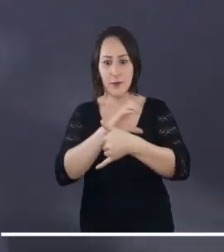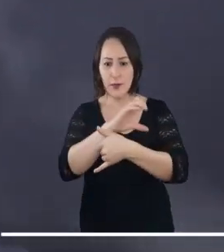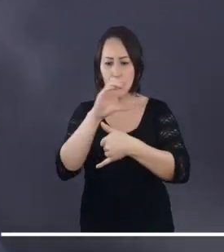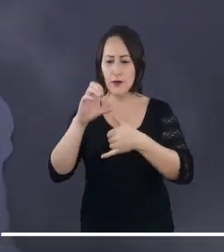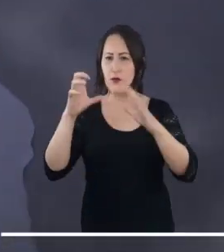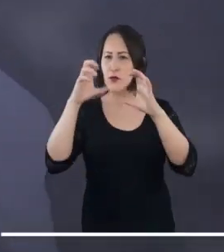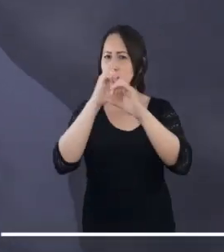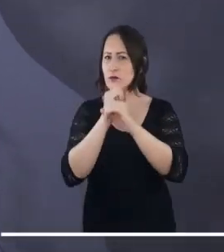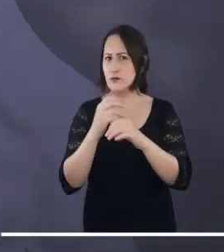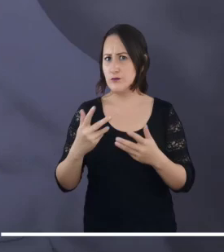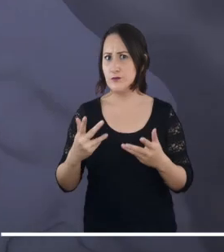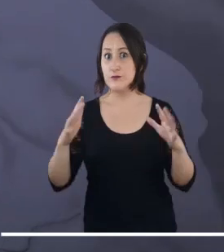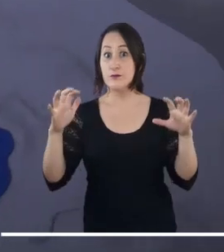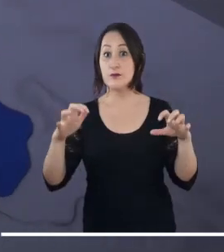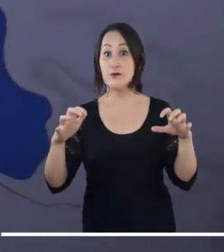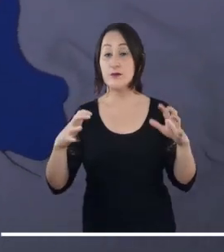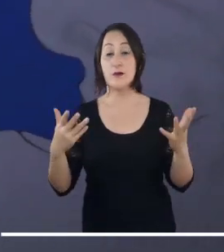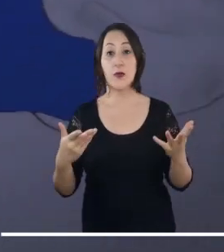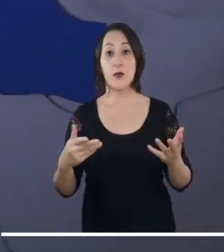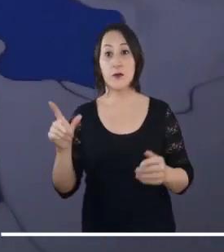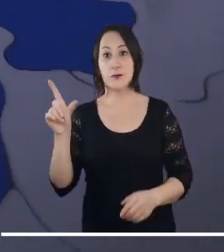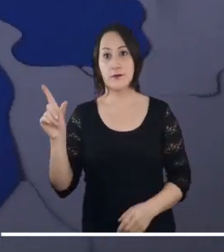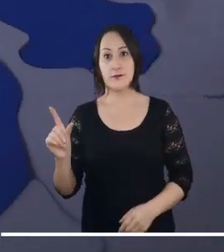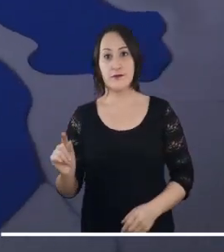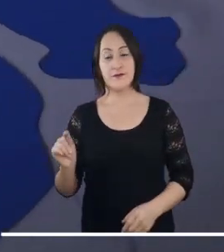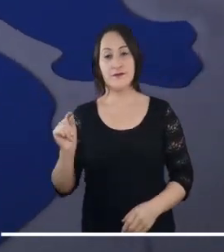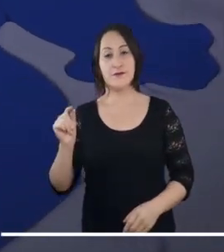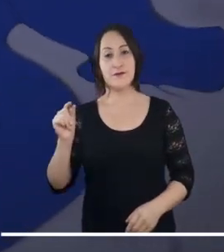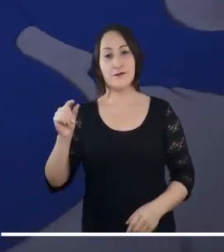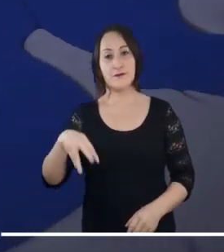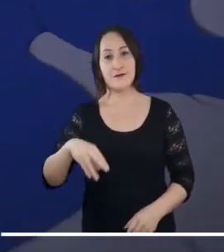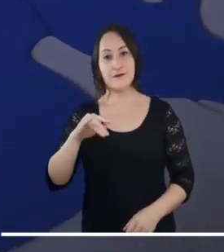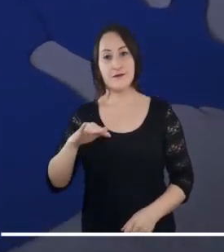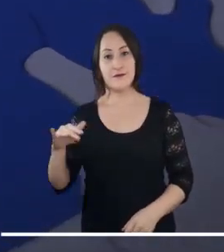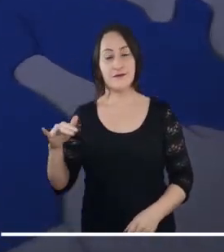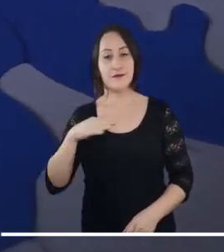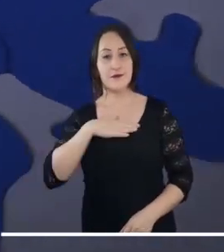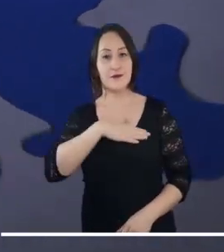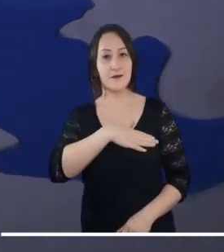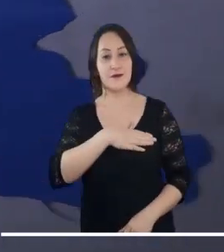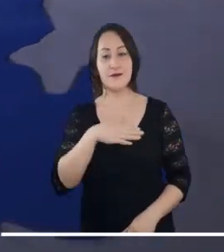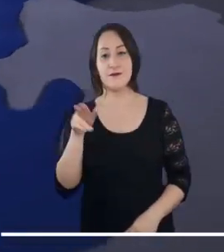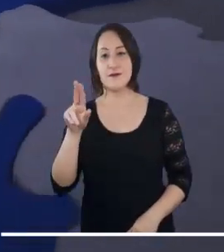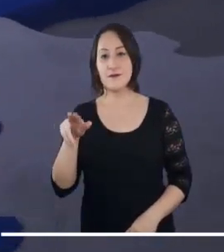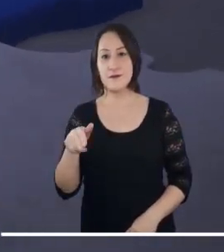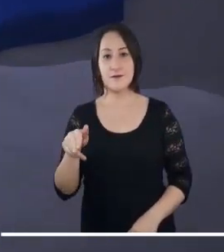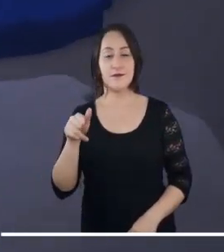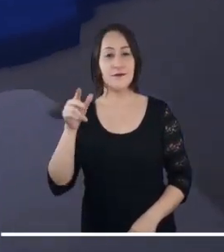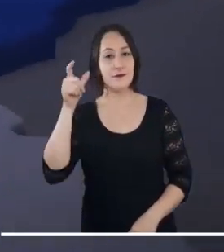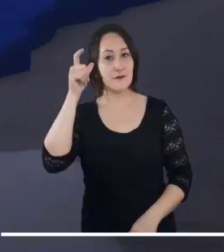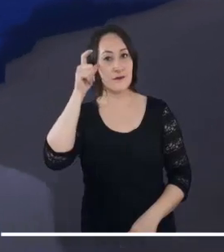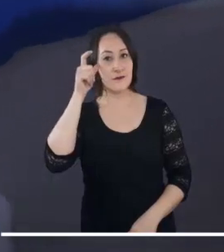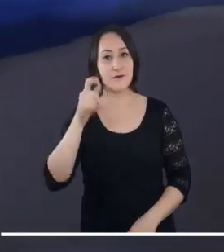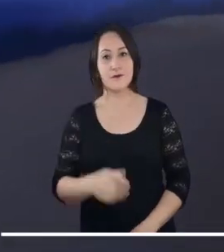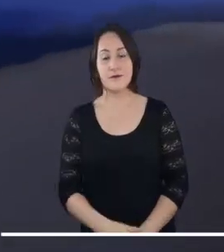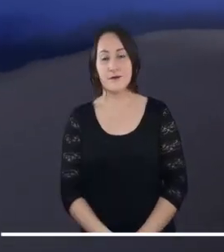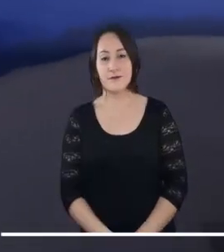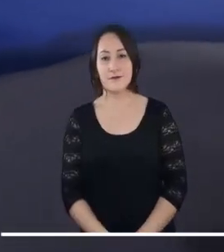La noche caribeña promete lluvias en amplios sectores, entre ellos Cesar, Magdalena, Bolívar, Sucre y Córdoba.